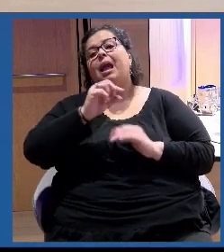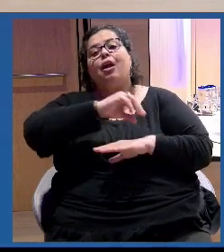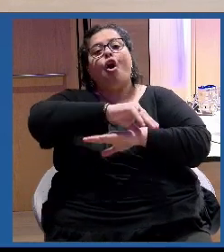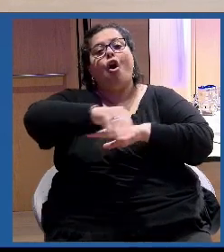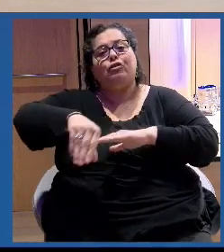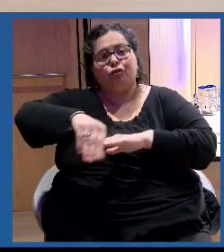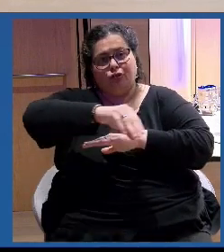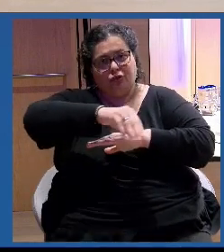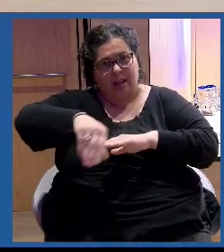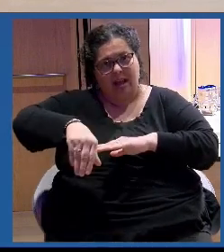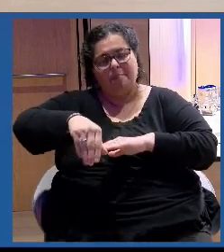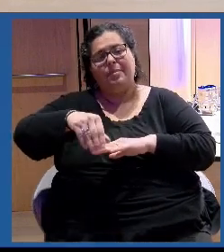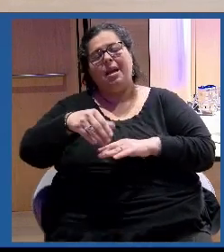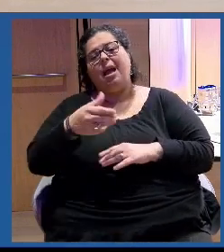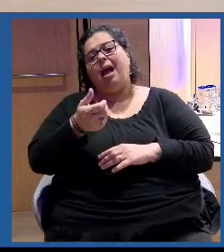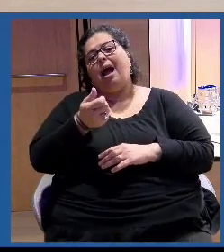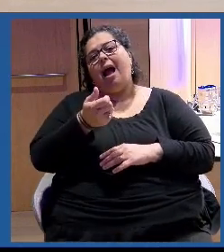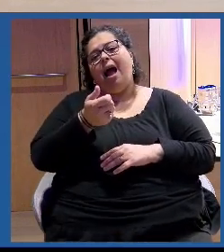costa superior,